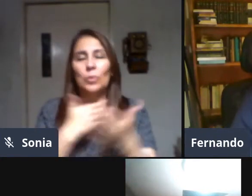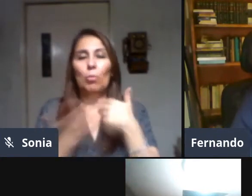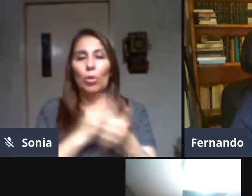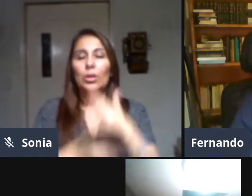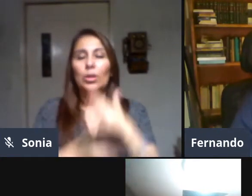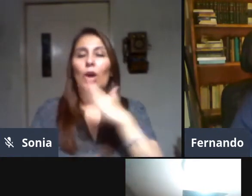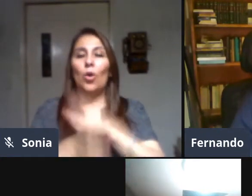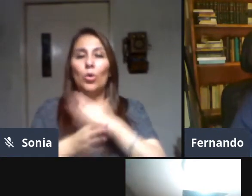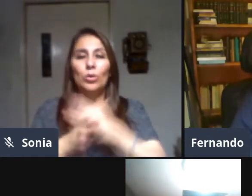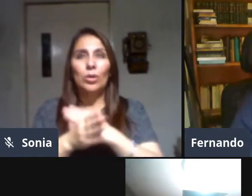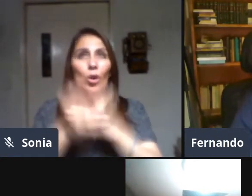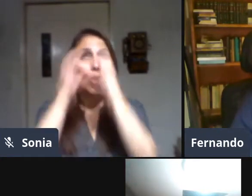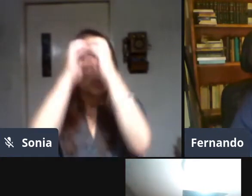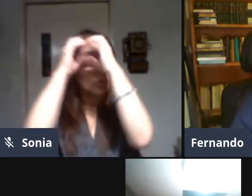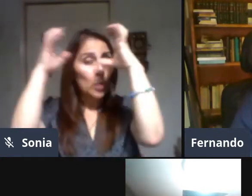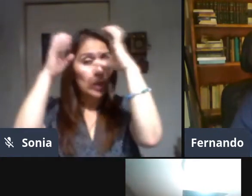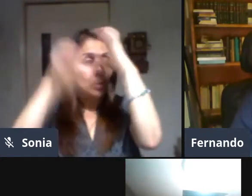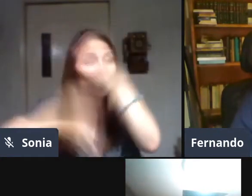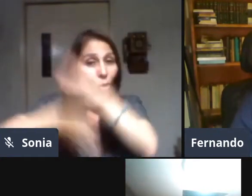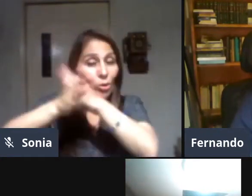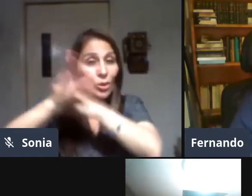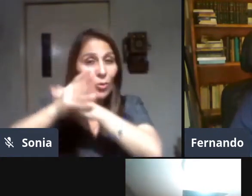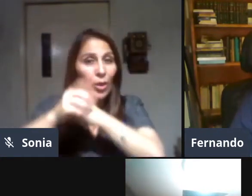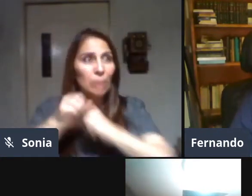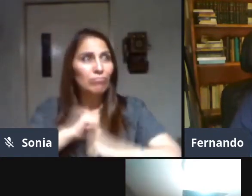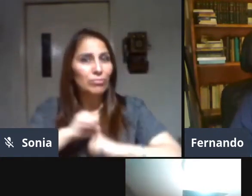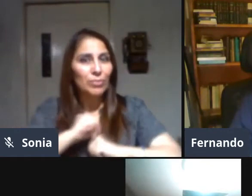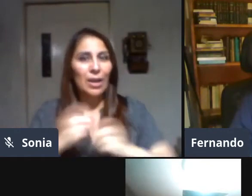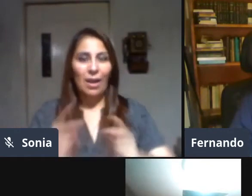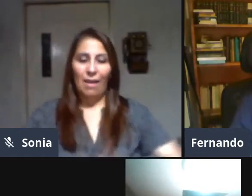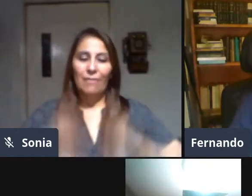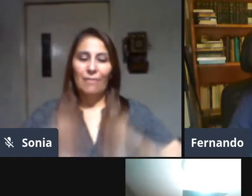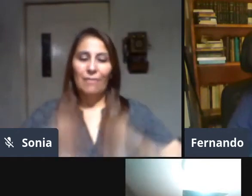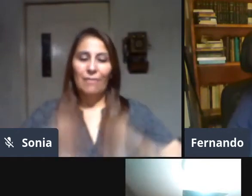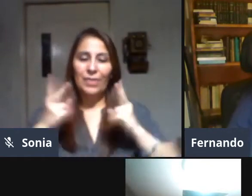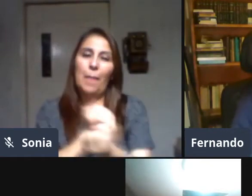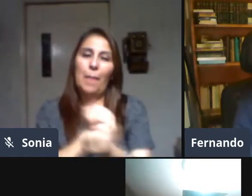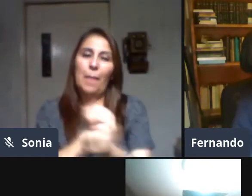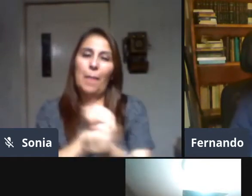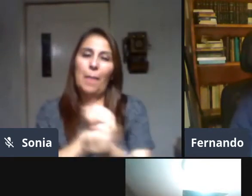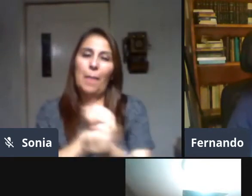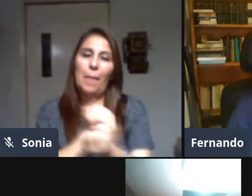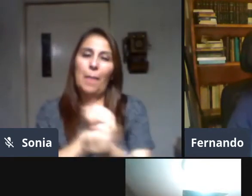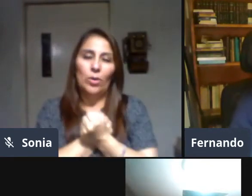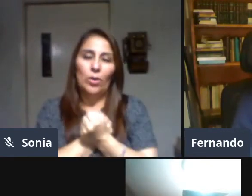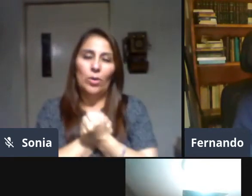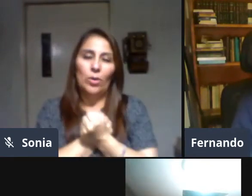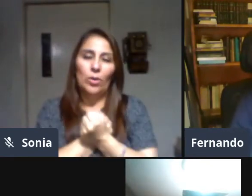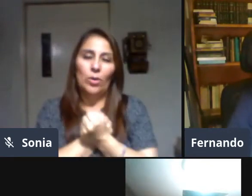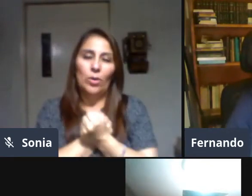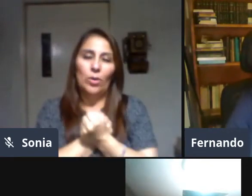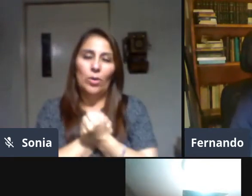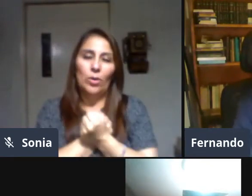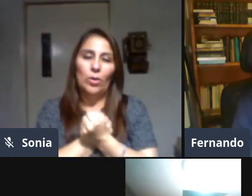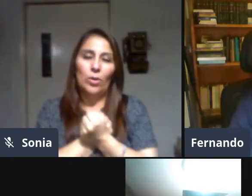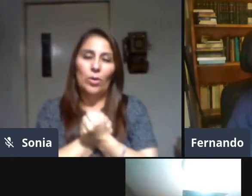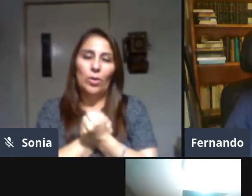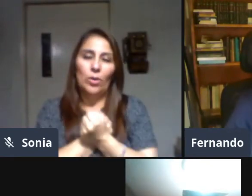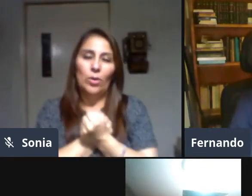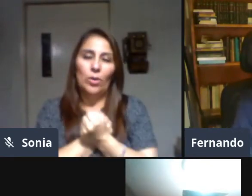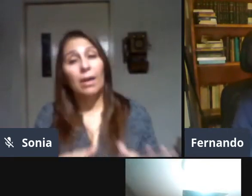la vida el amor o la utopía y acá todo no son todo una cosa